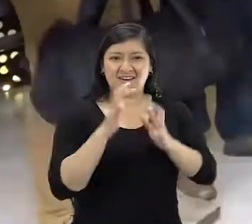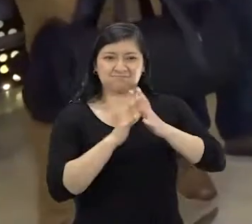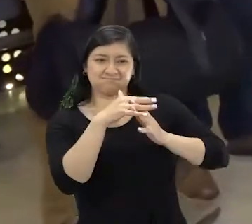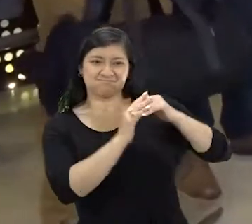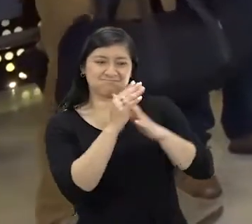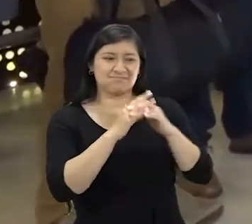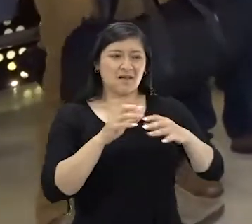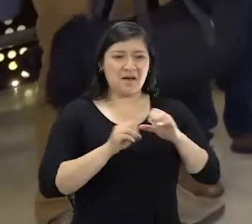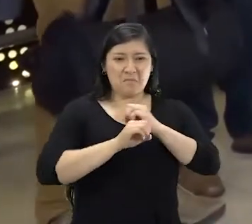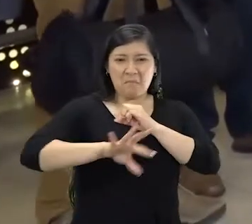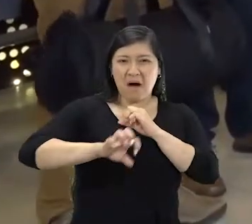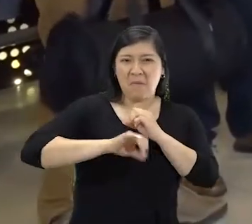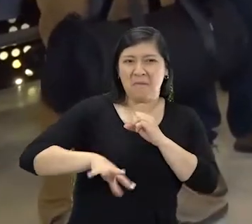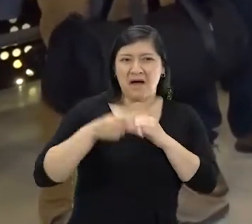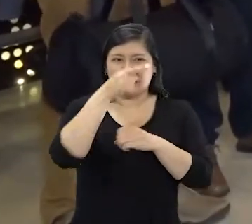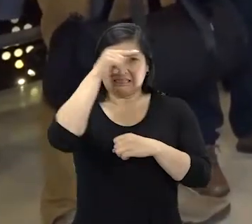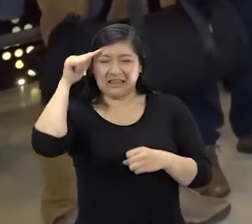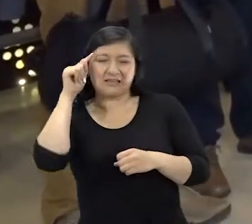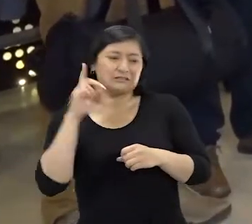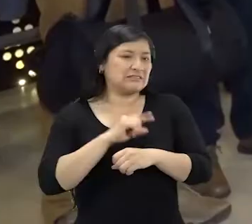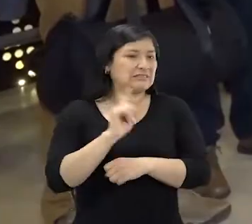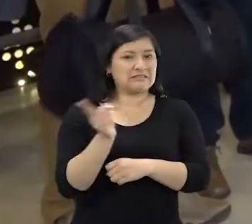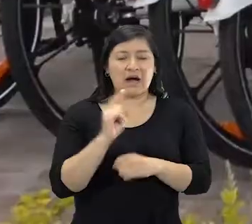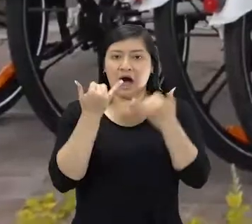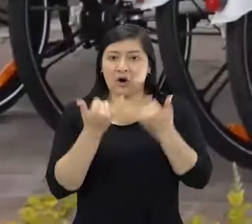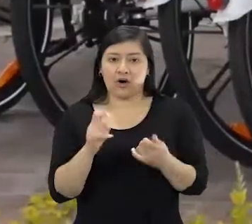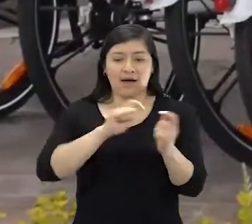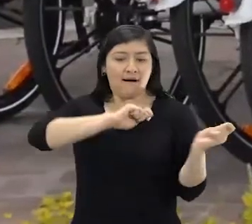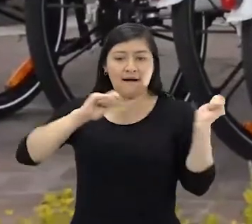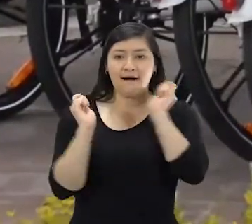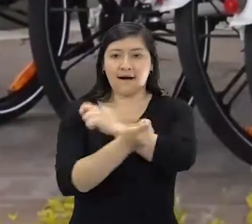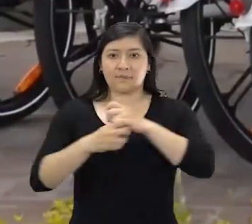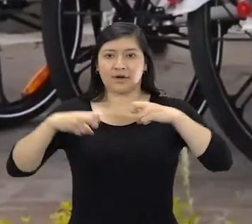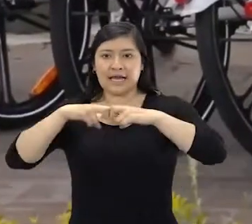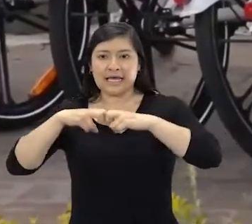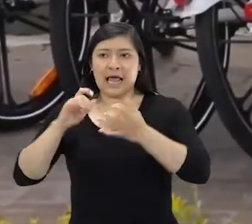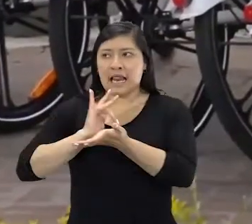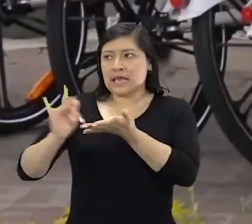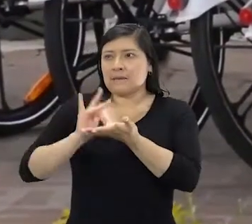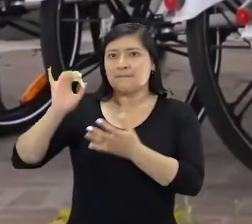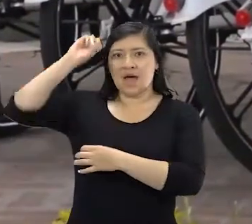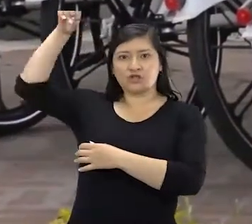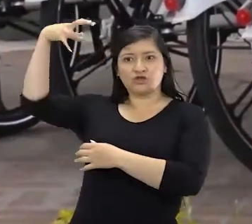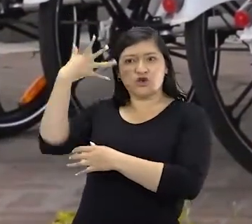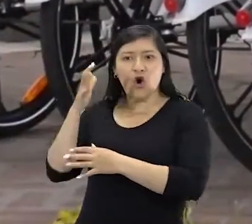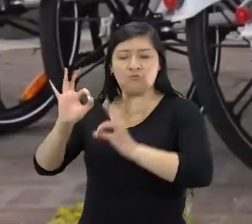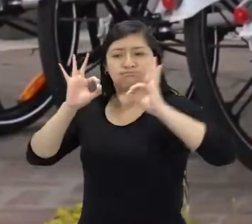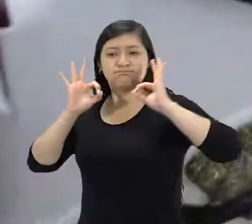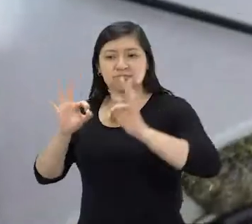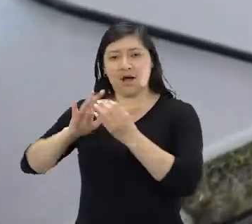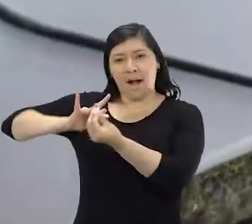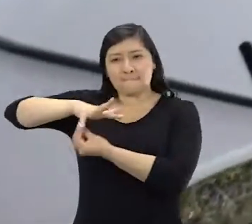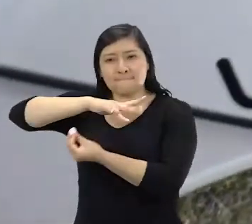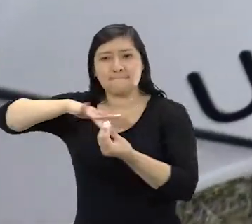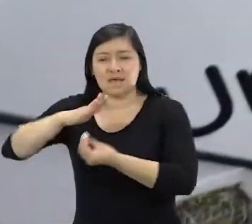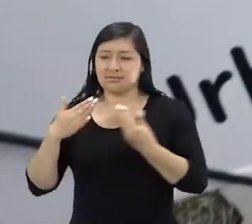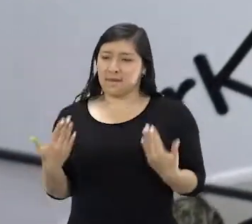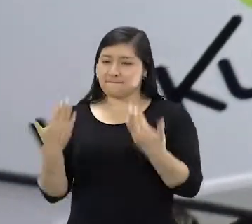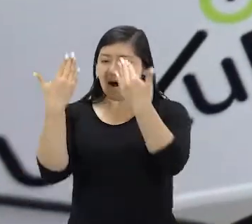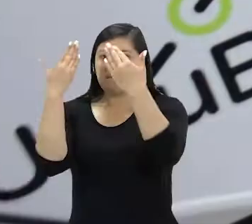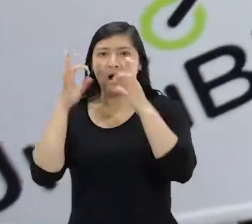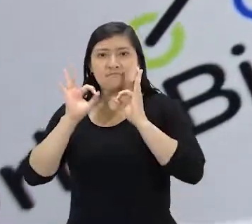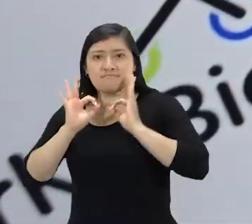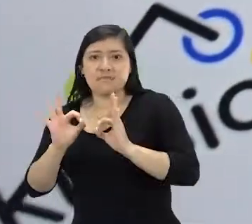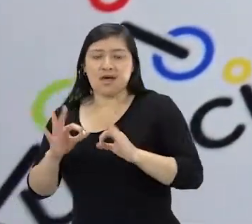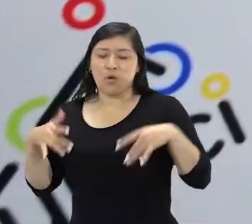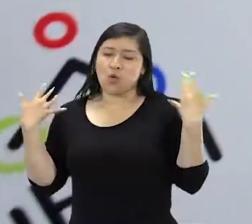de consumir energía mucho más eficiente y de una forma racional, y políticas también que están encaminadas a la masificación de